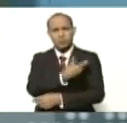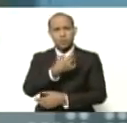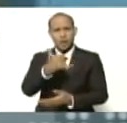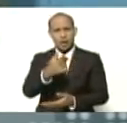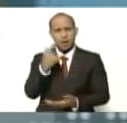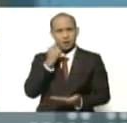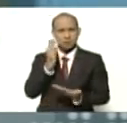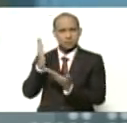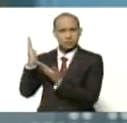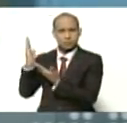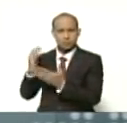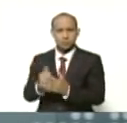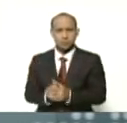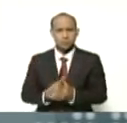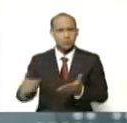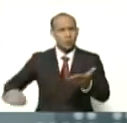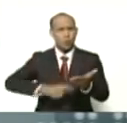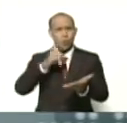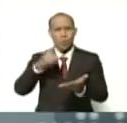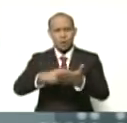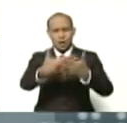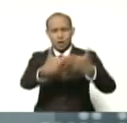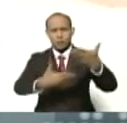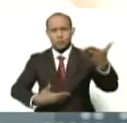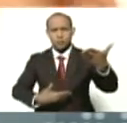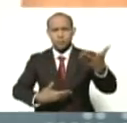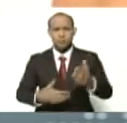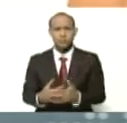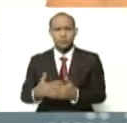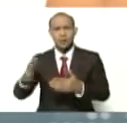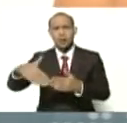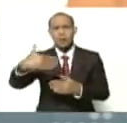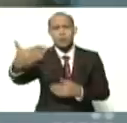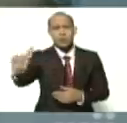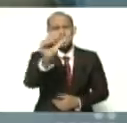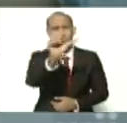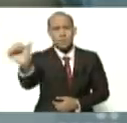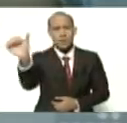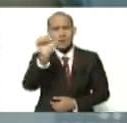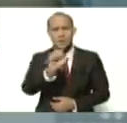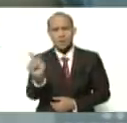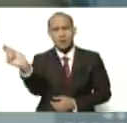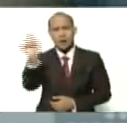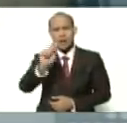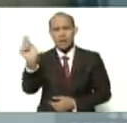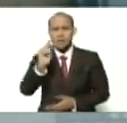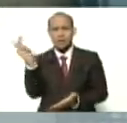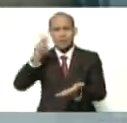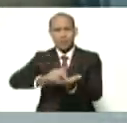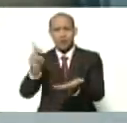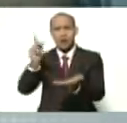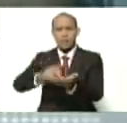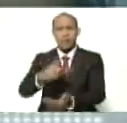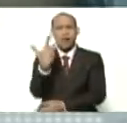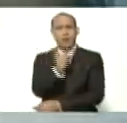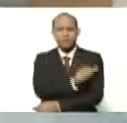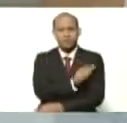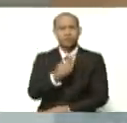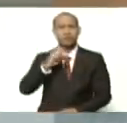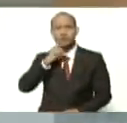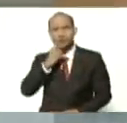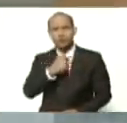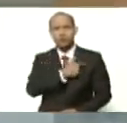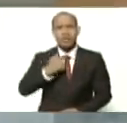aquí está el informe completo en las próximas semanas y meses seguirá llegando vacunas de rusia de china